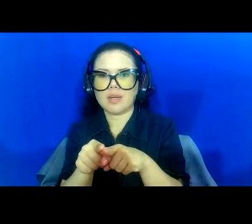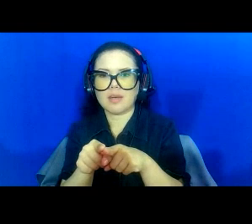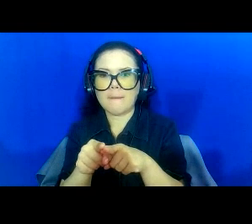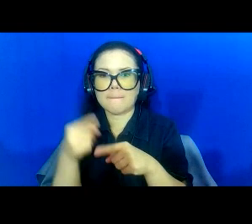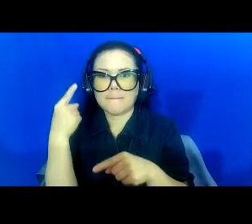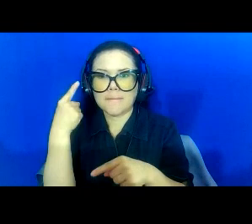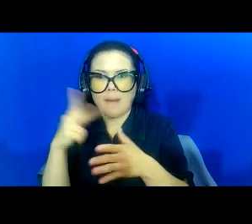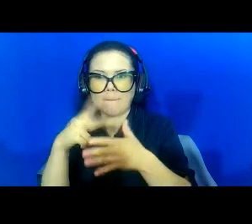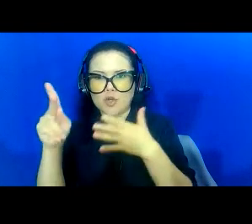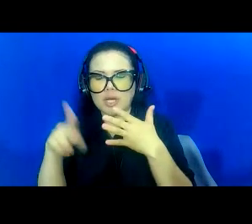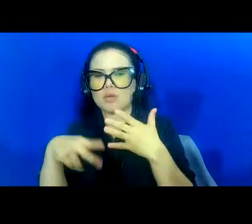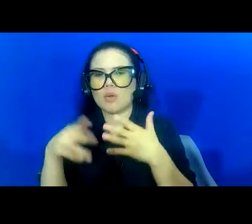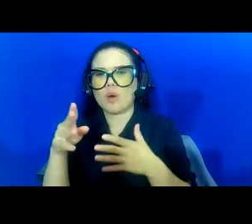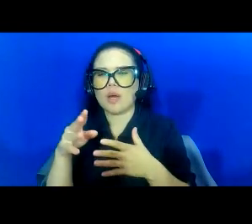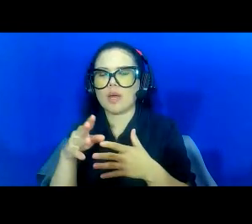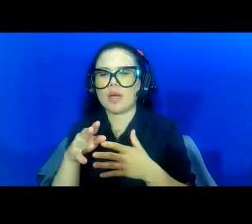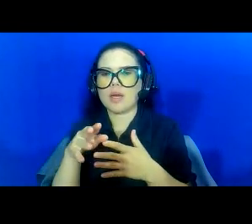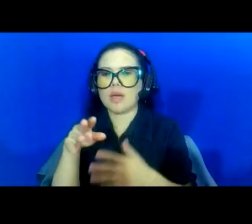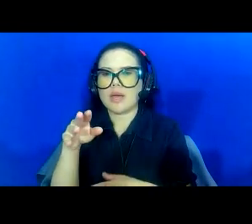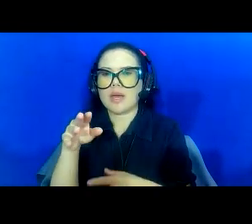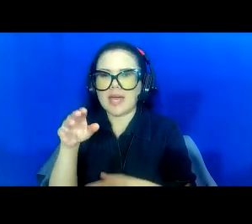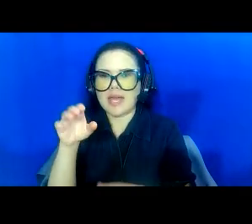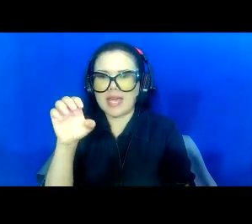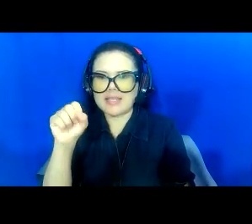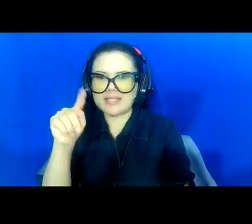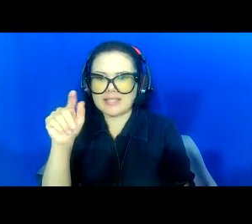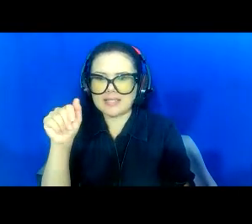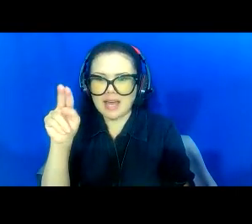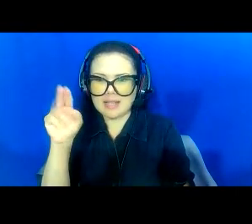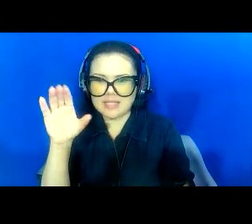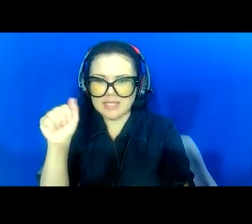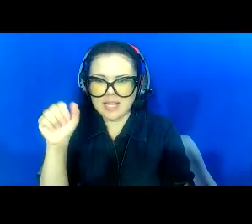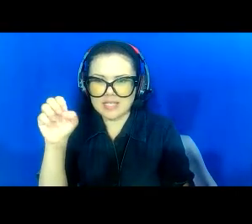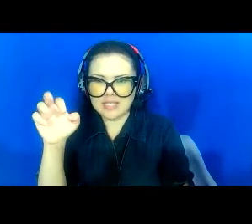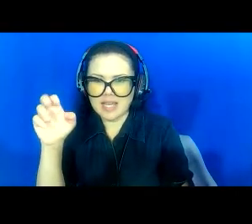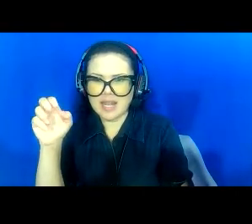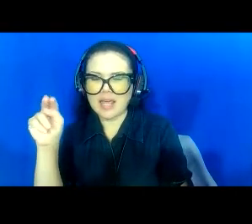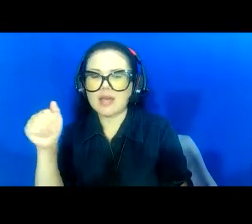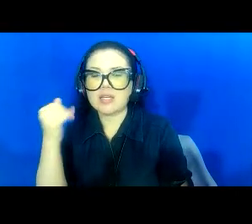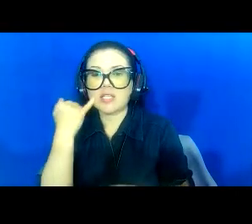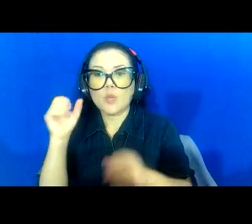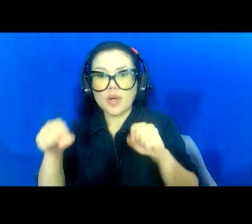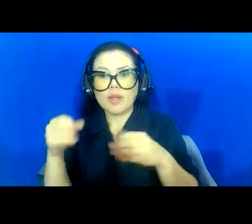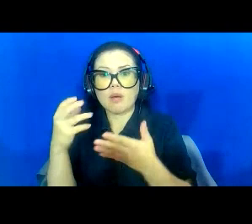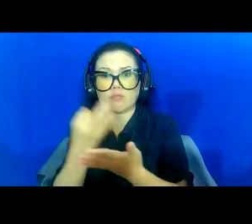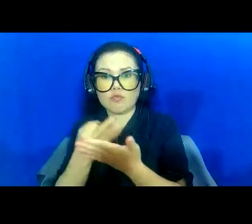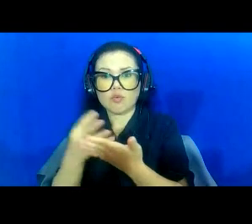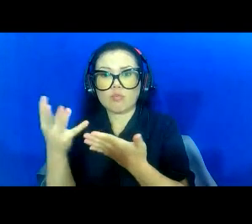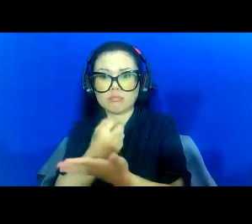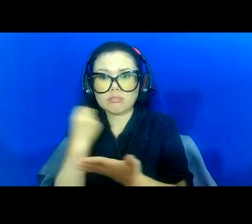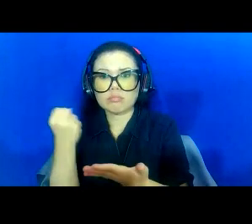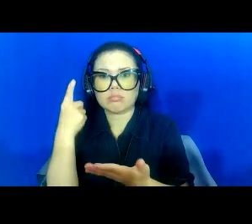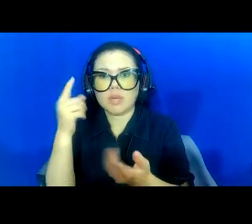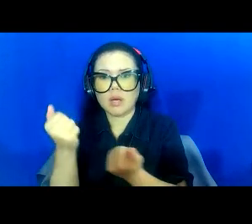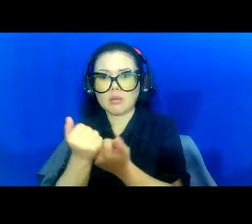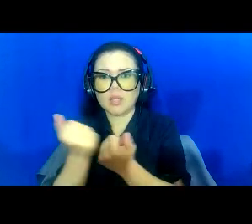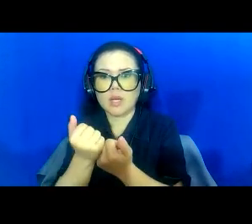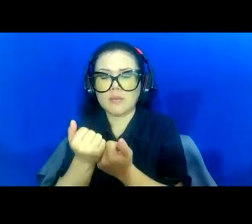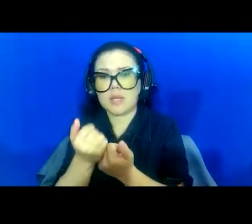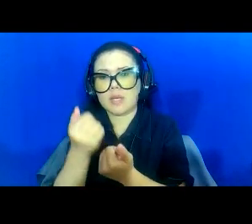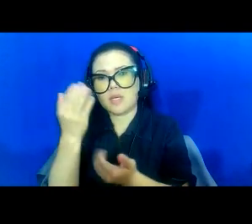para todo Puerto Rico, ese municipio en particular pudiera utilizar esos fondos para subsidiar esa operación, aunque no está dentro de su municipio, pero que quienes